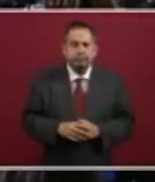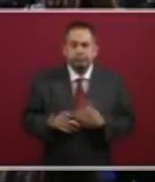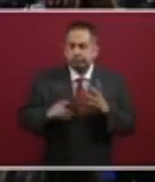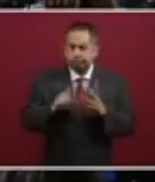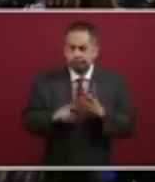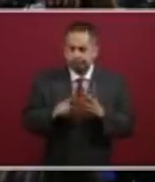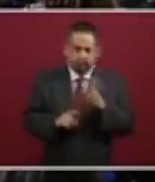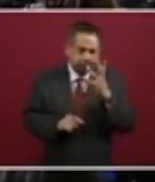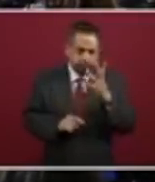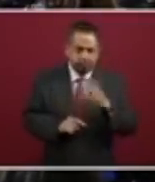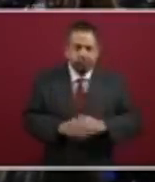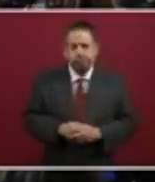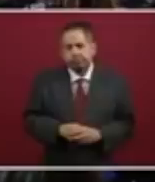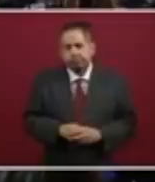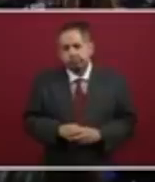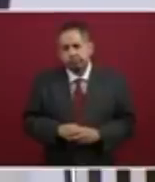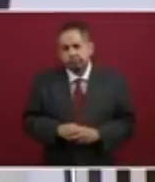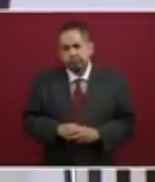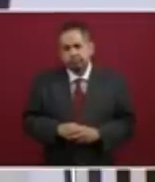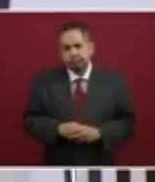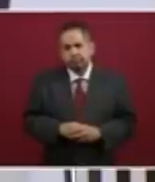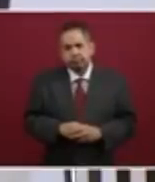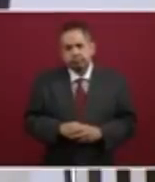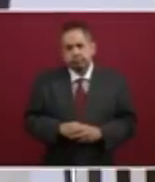Cuarto, lo que